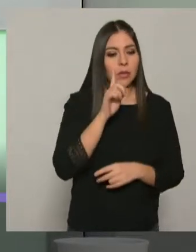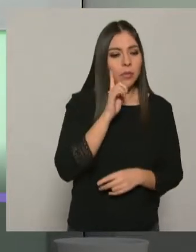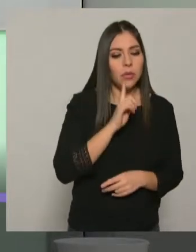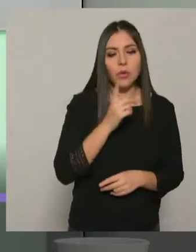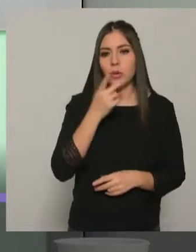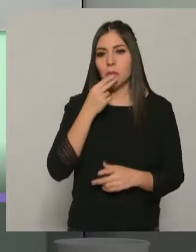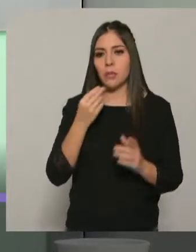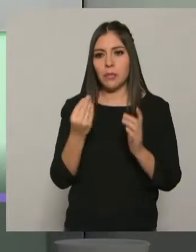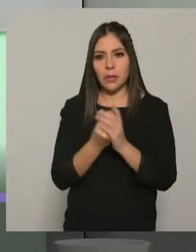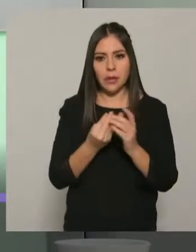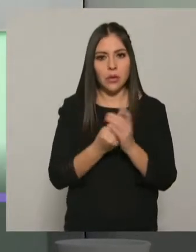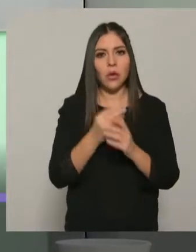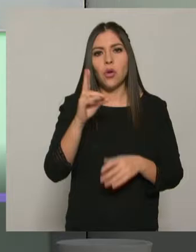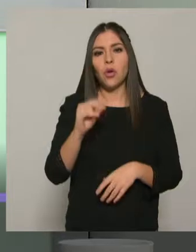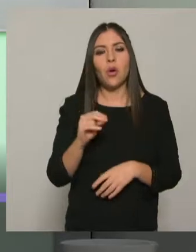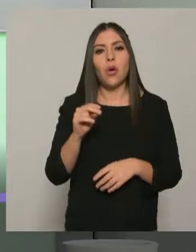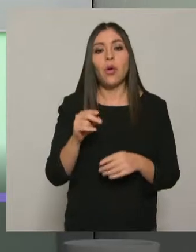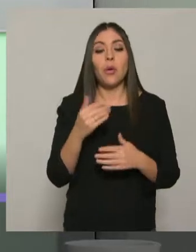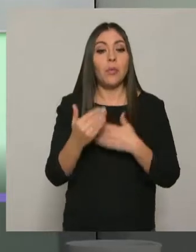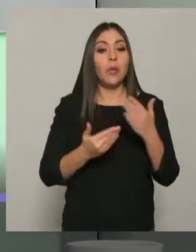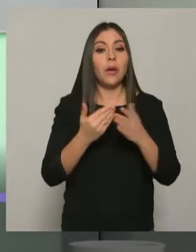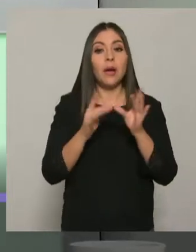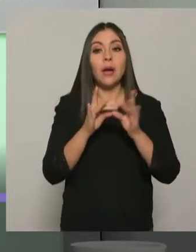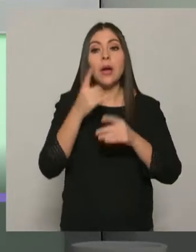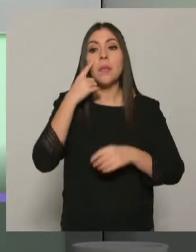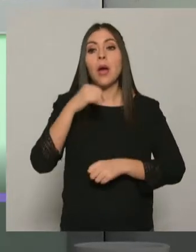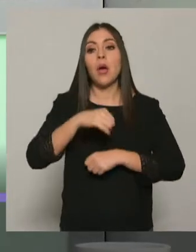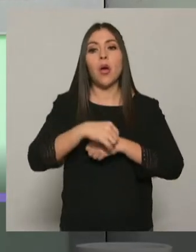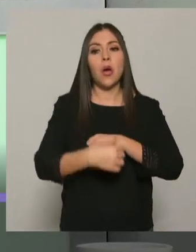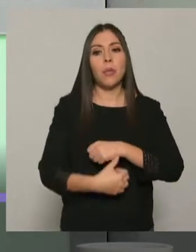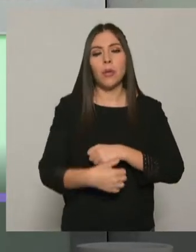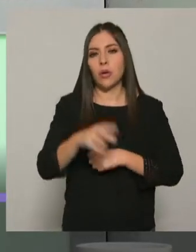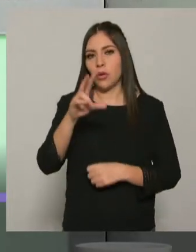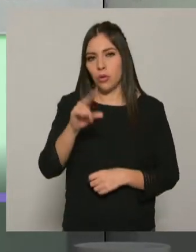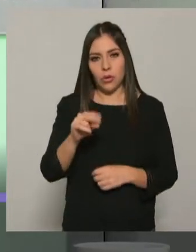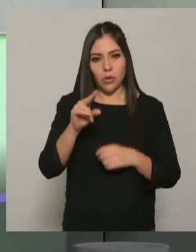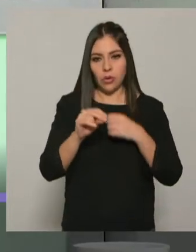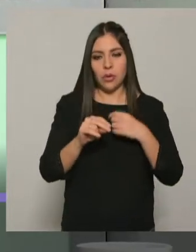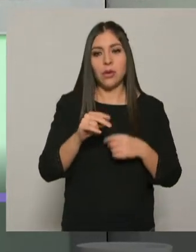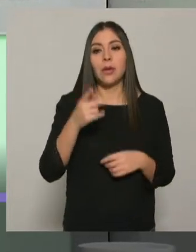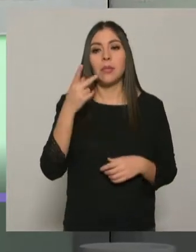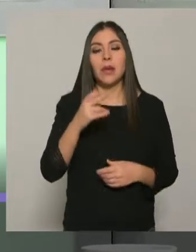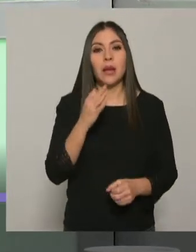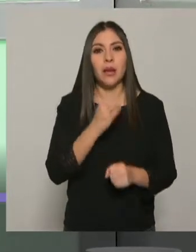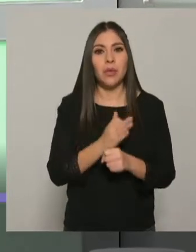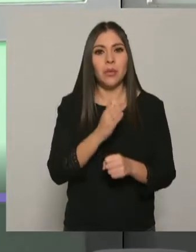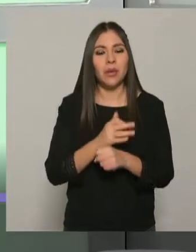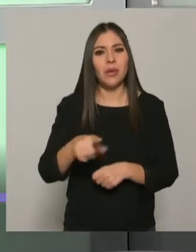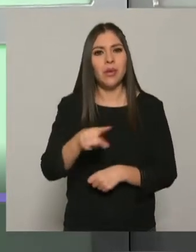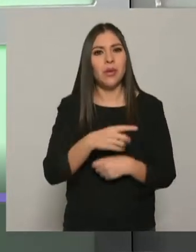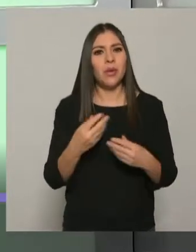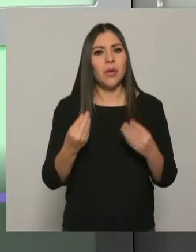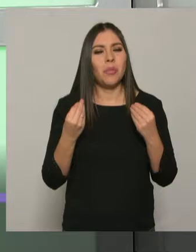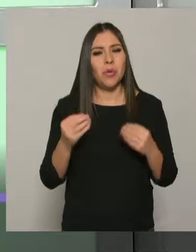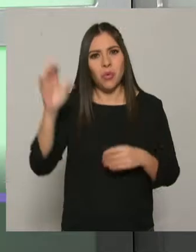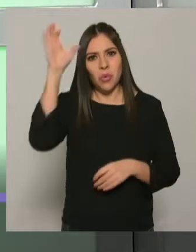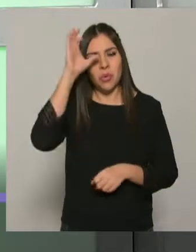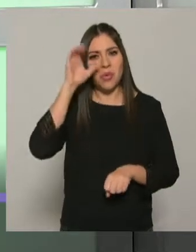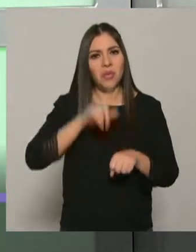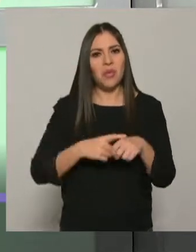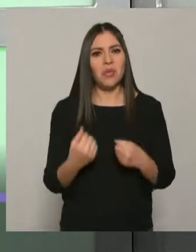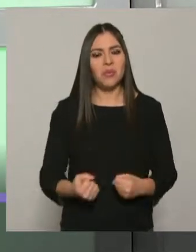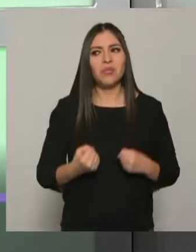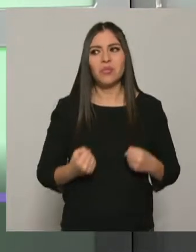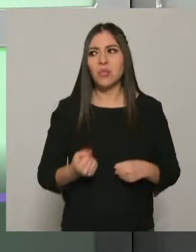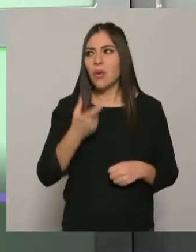de esto. Eso es muy importante porque desgraciadamente estamos en una cultura tan machista en la que se considera que todo lo masculino es